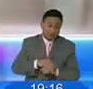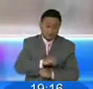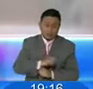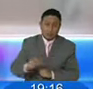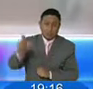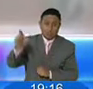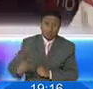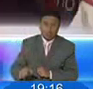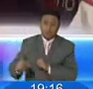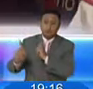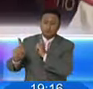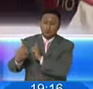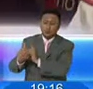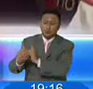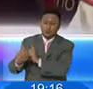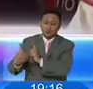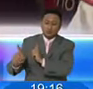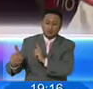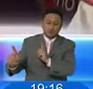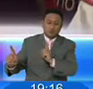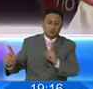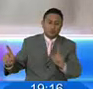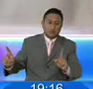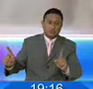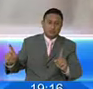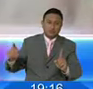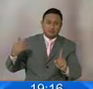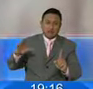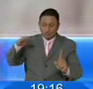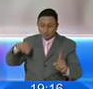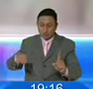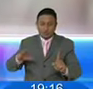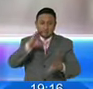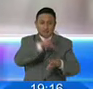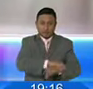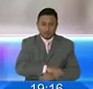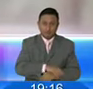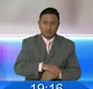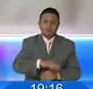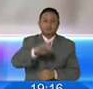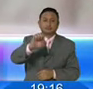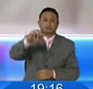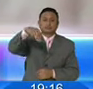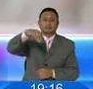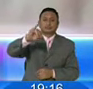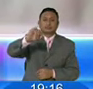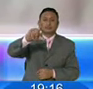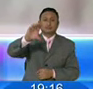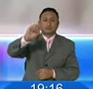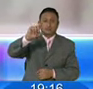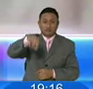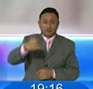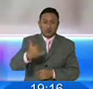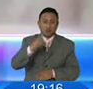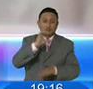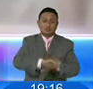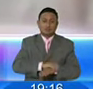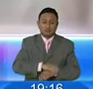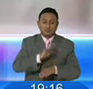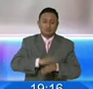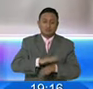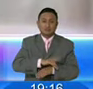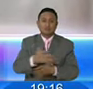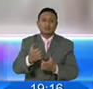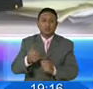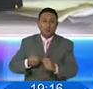alejarlo de la víctima y proceder a la inclusión. Por este hecho, Emilio A., de 40 años de edad, fue detenido bajo el cargo de tentativa